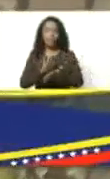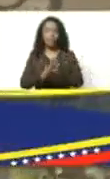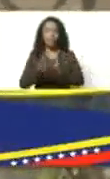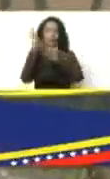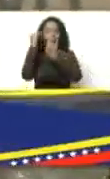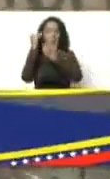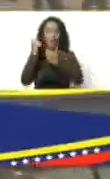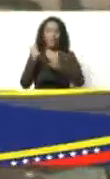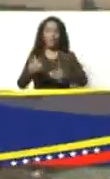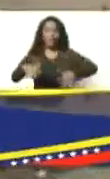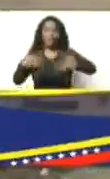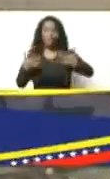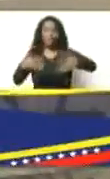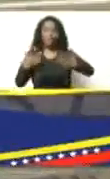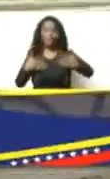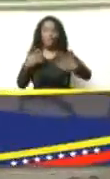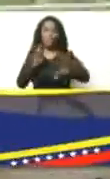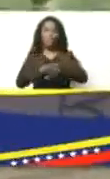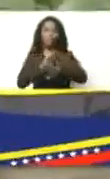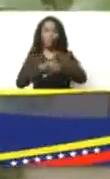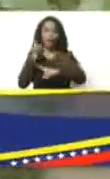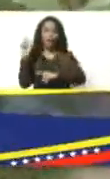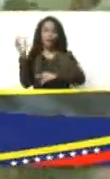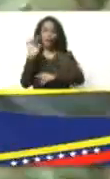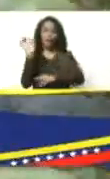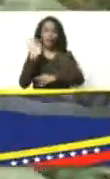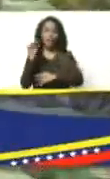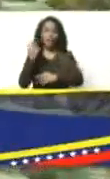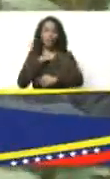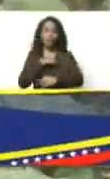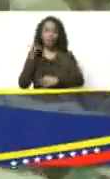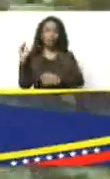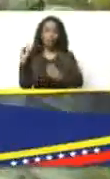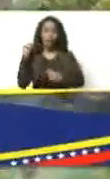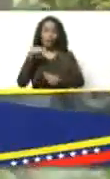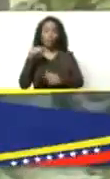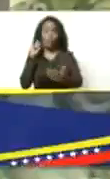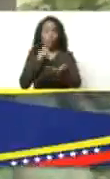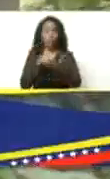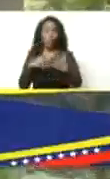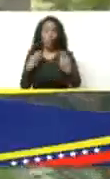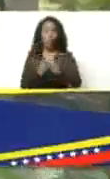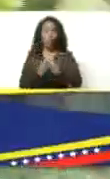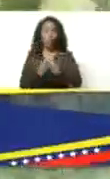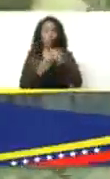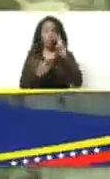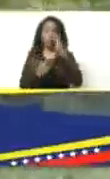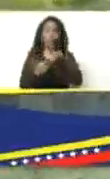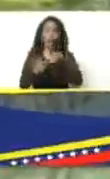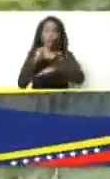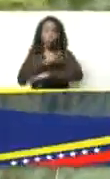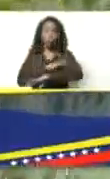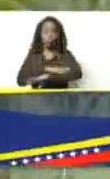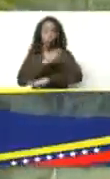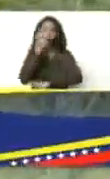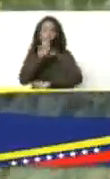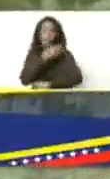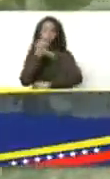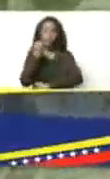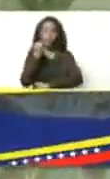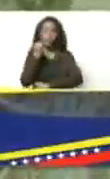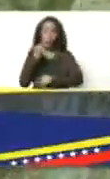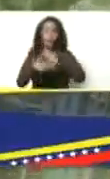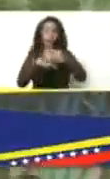esperanza, porque nada más estar aquí, nosotros con esta conducta y con este compromiso de nuestro